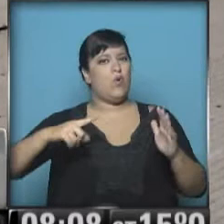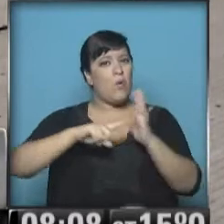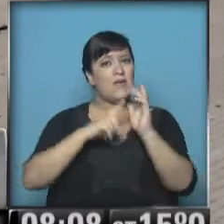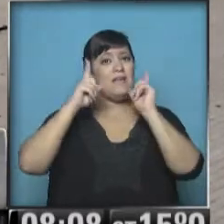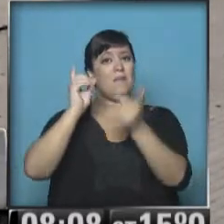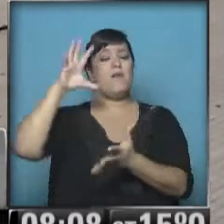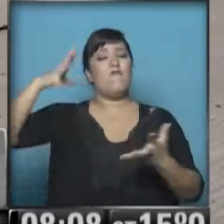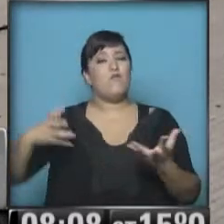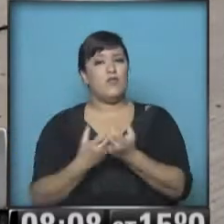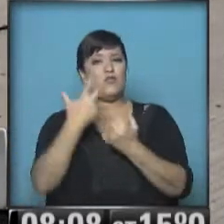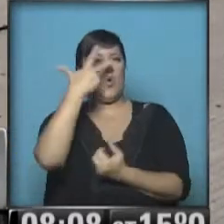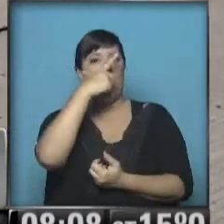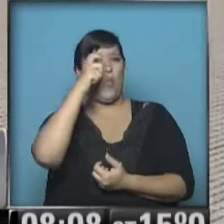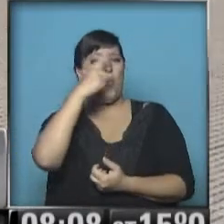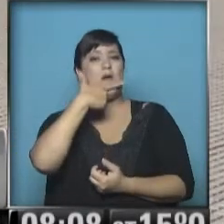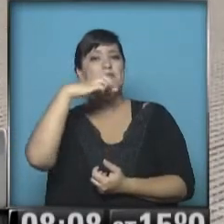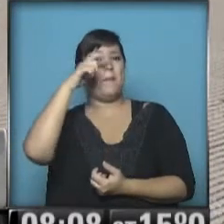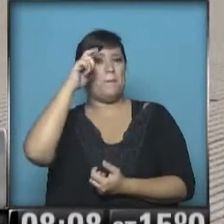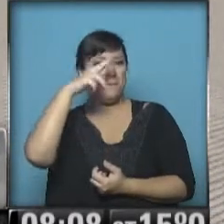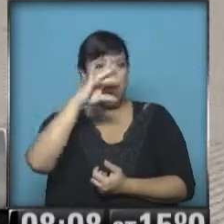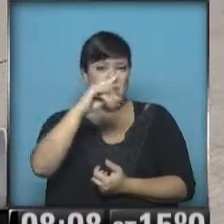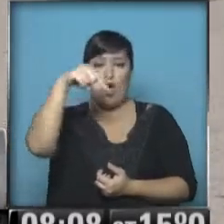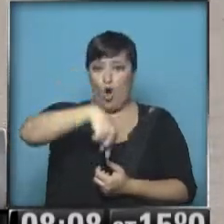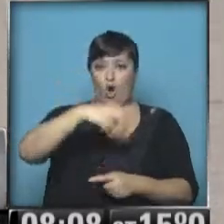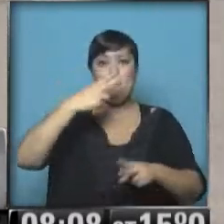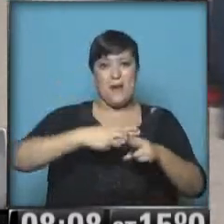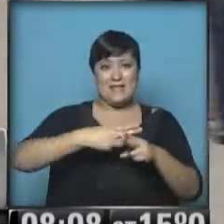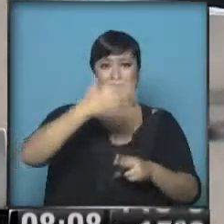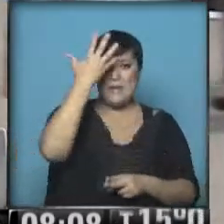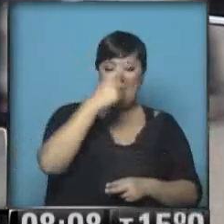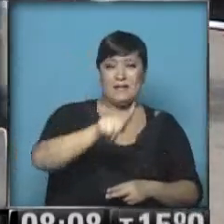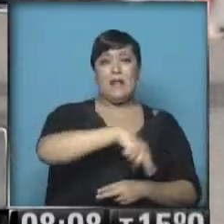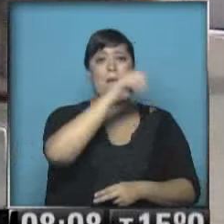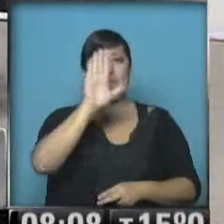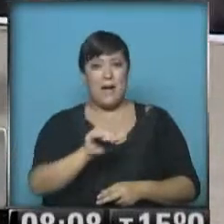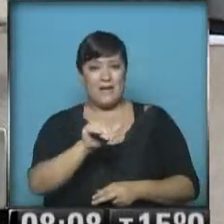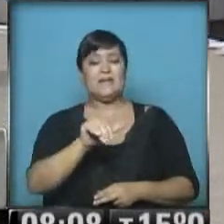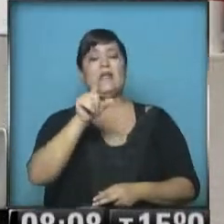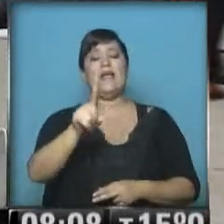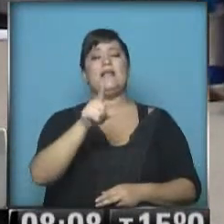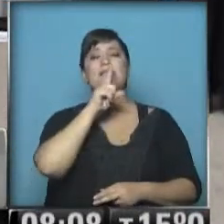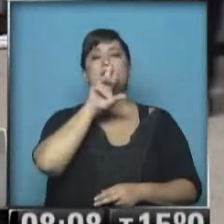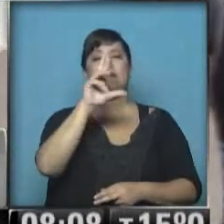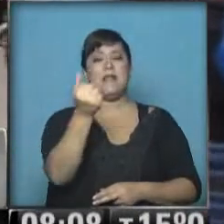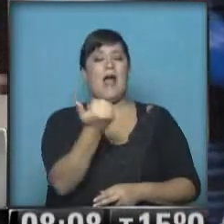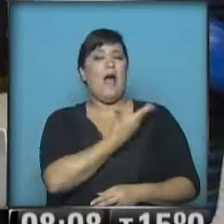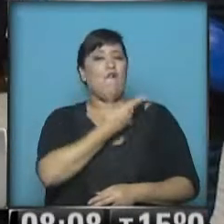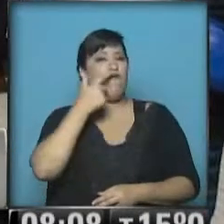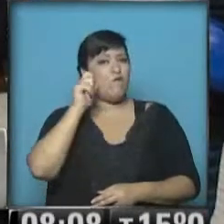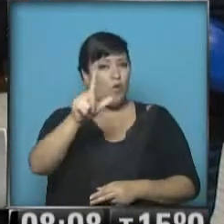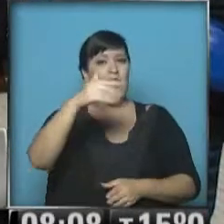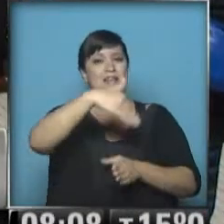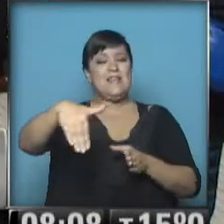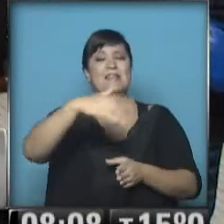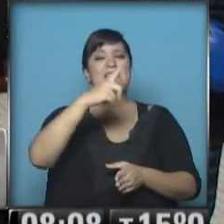Huésped. Hoy se realizó en la Plaza San Martín. Este martes en Traful y Sáenz de Parque Patricios, el